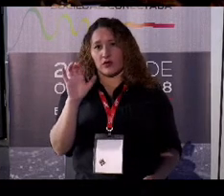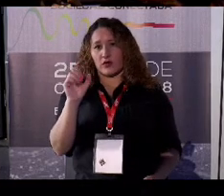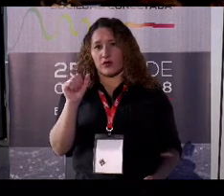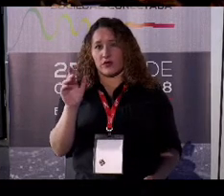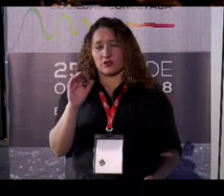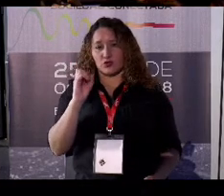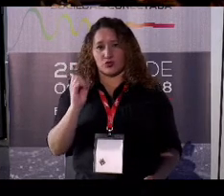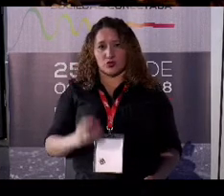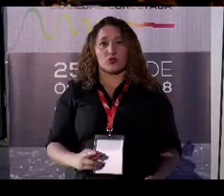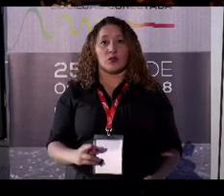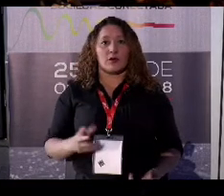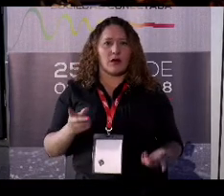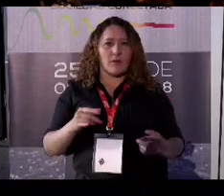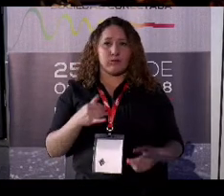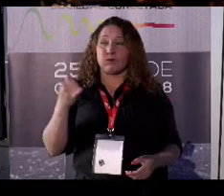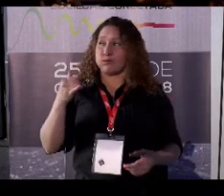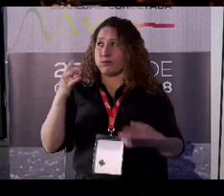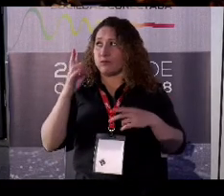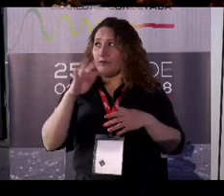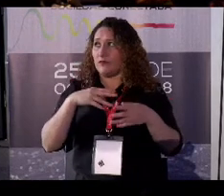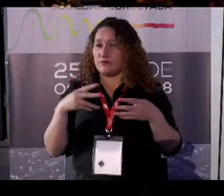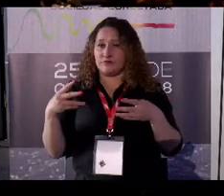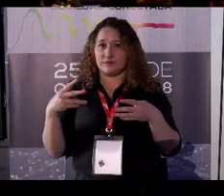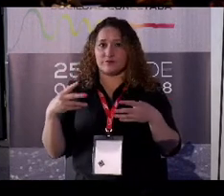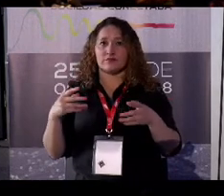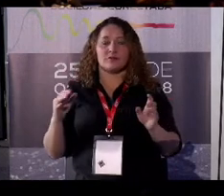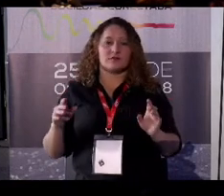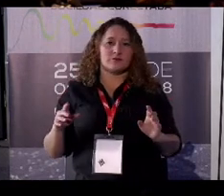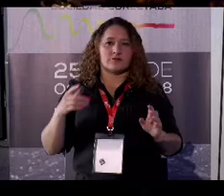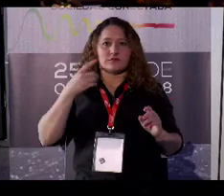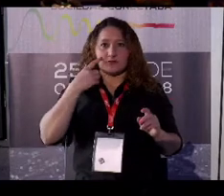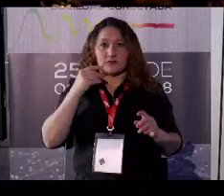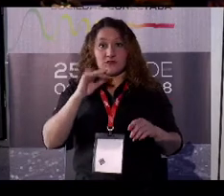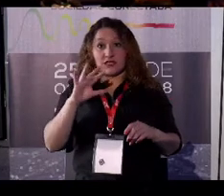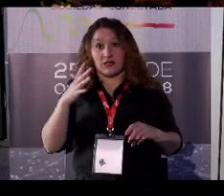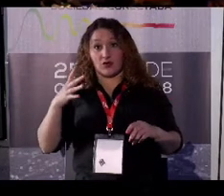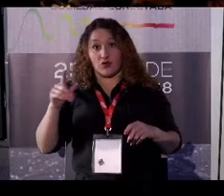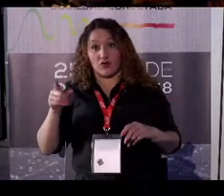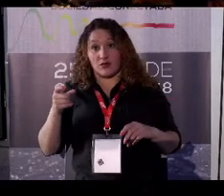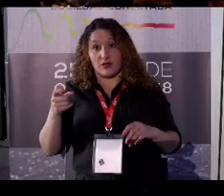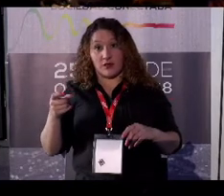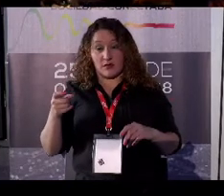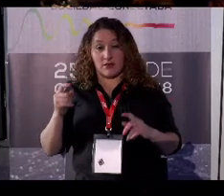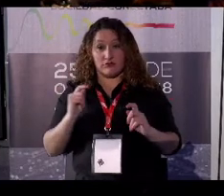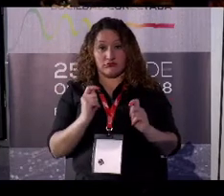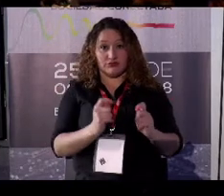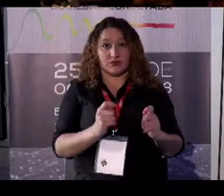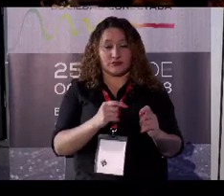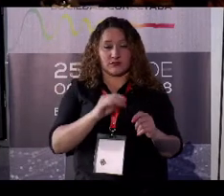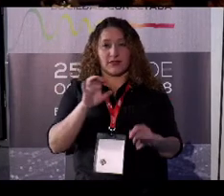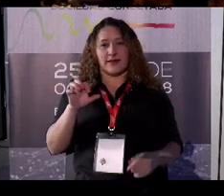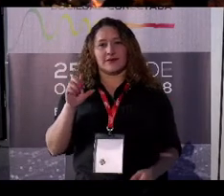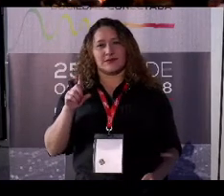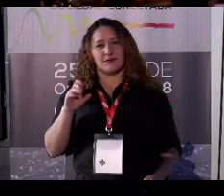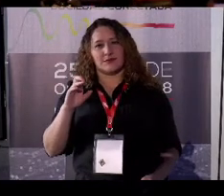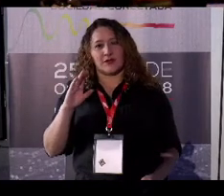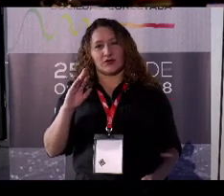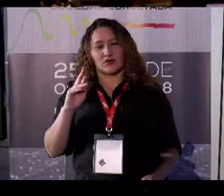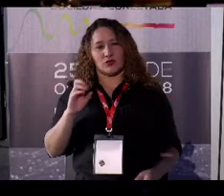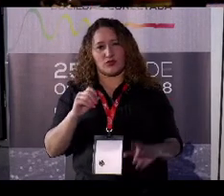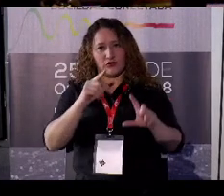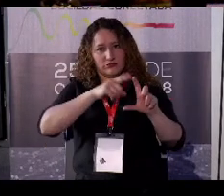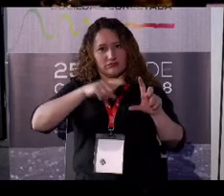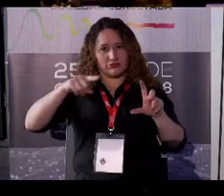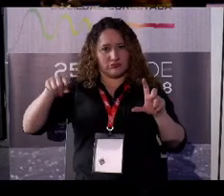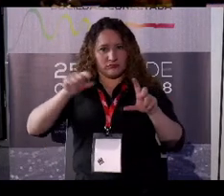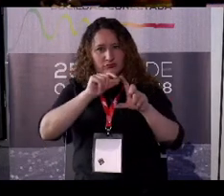tabla. Ahora, en 5G y asignación de espectro, hay dos temas muy importantes. Uno es el uso compartido